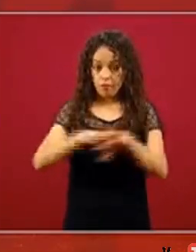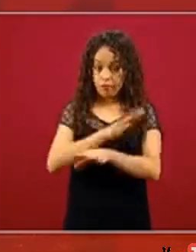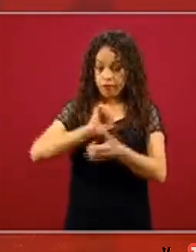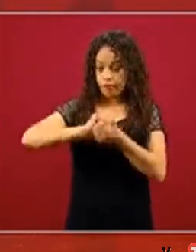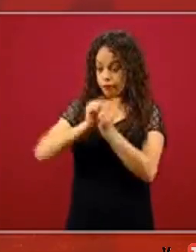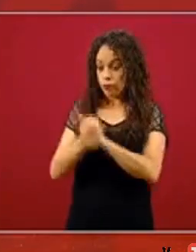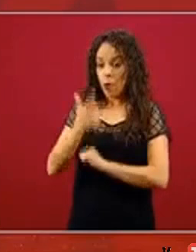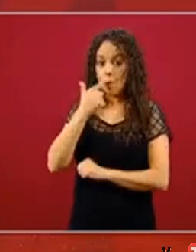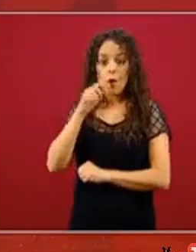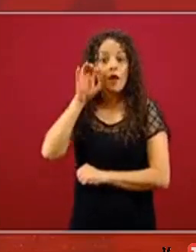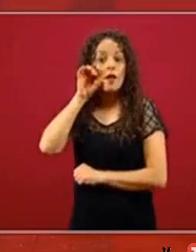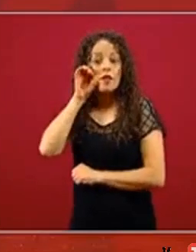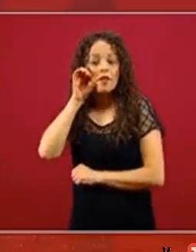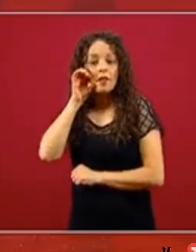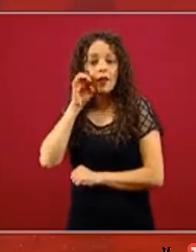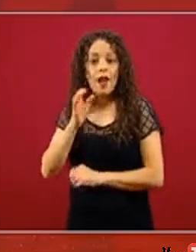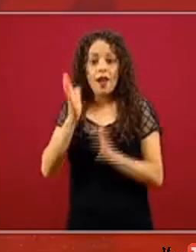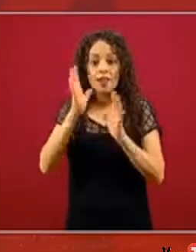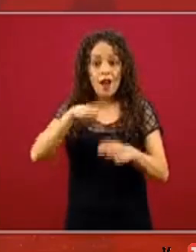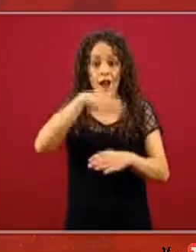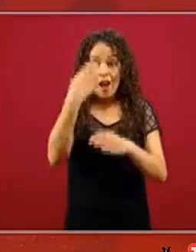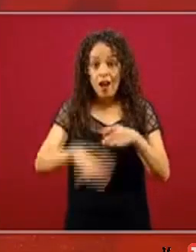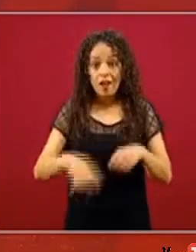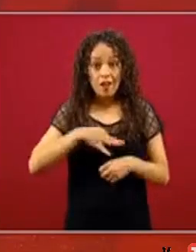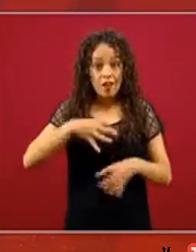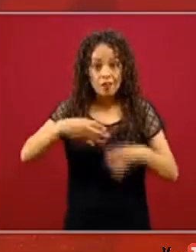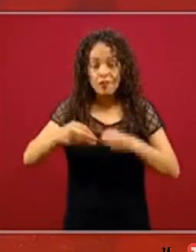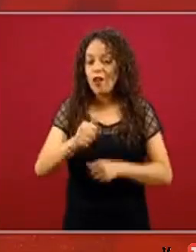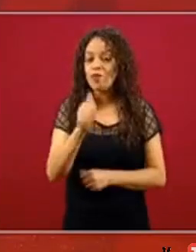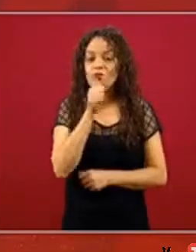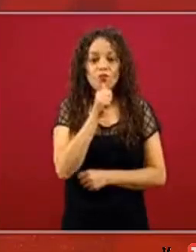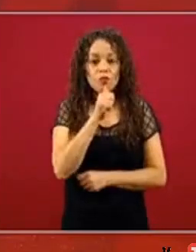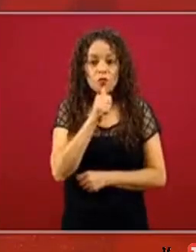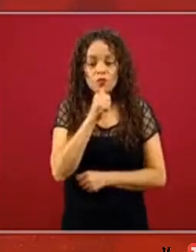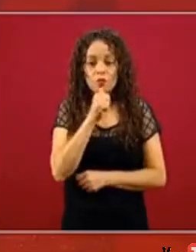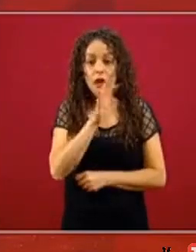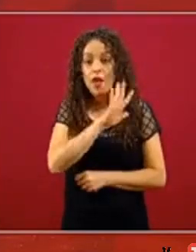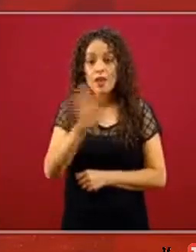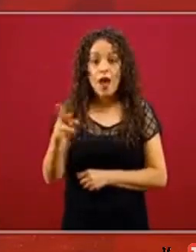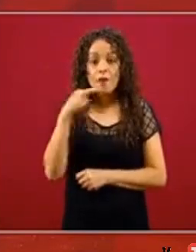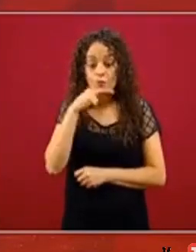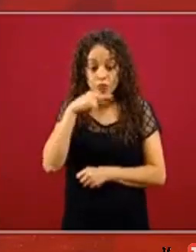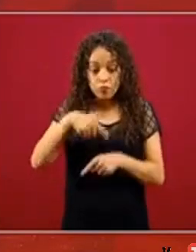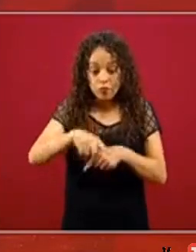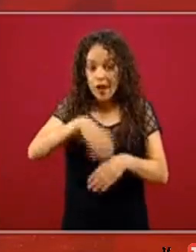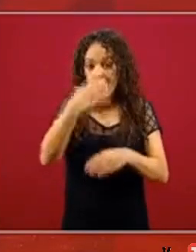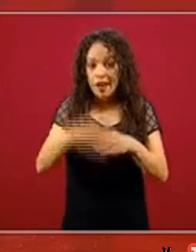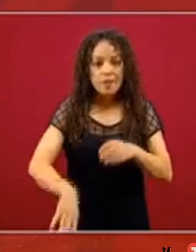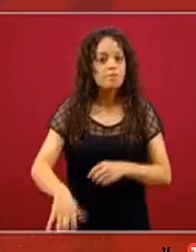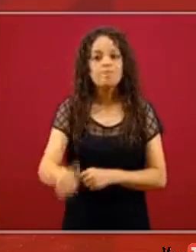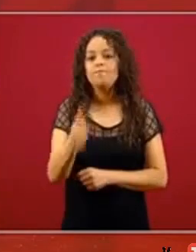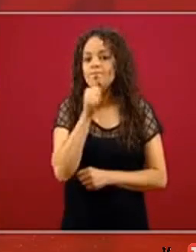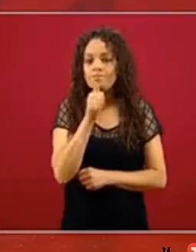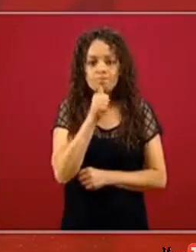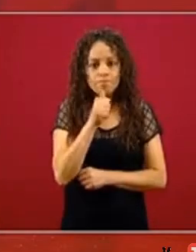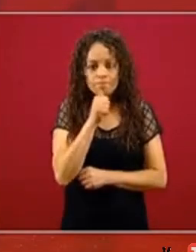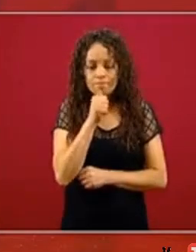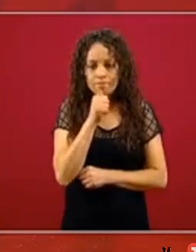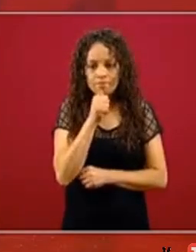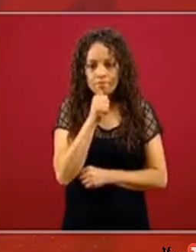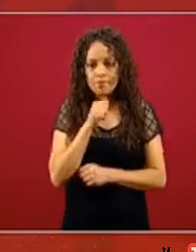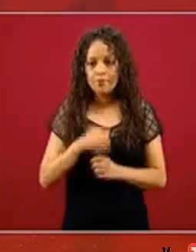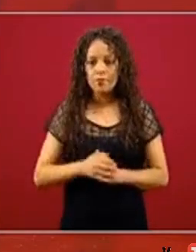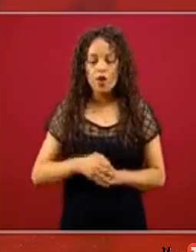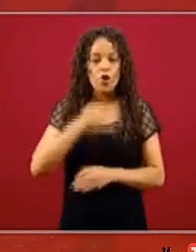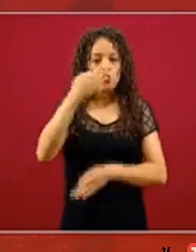ha acabado la epidemia, no se va a acabar pronto. Todavía en la entidad en la que usted vive, es lo más probable, es todas tienen